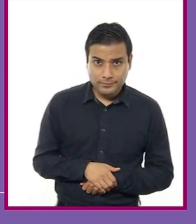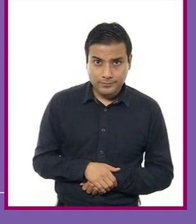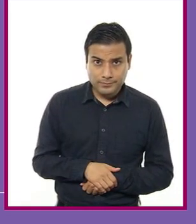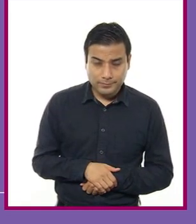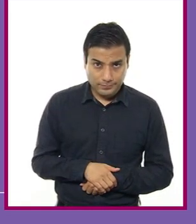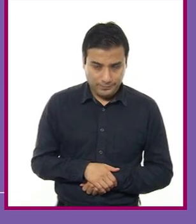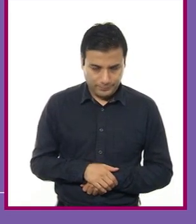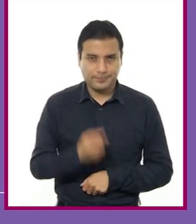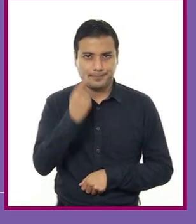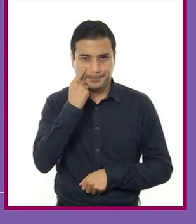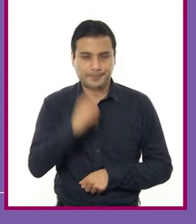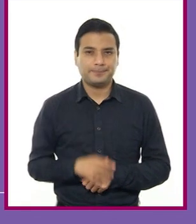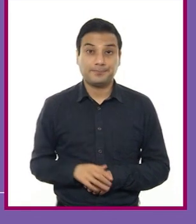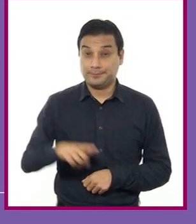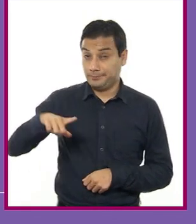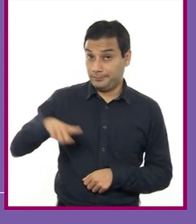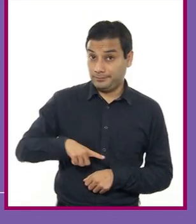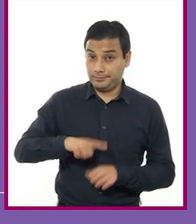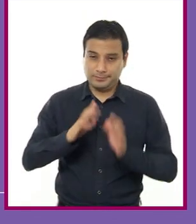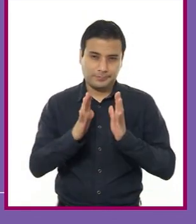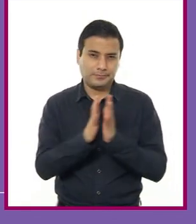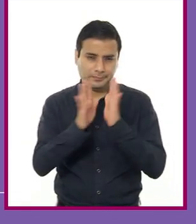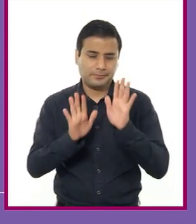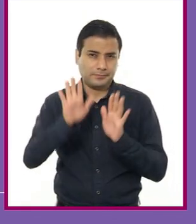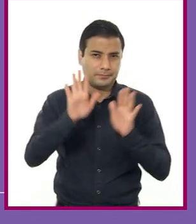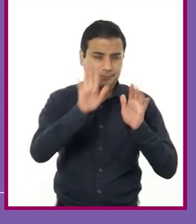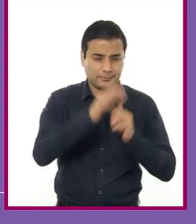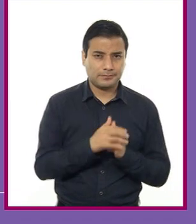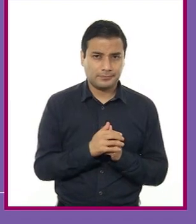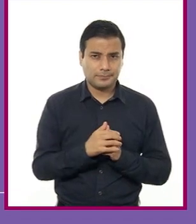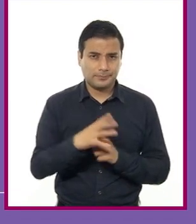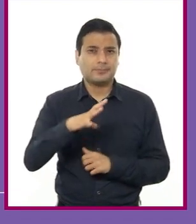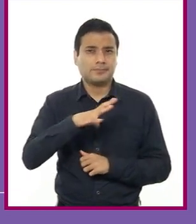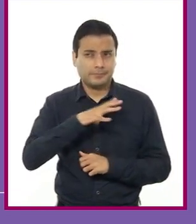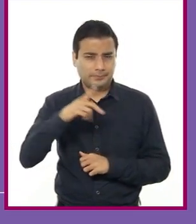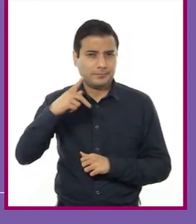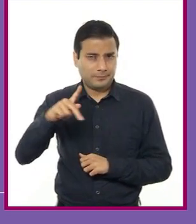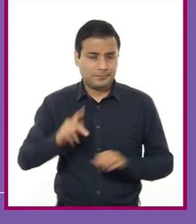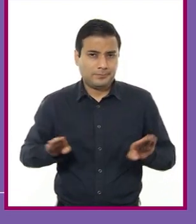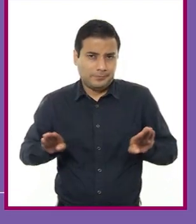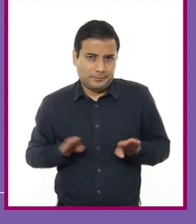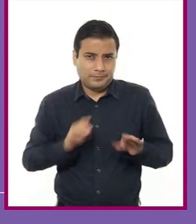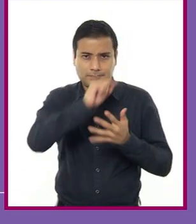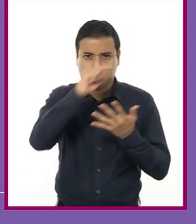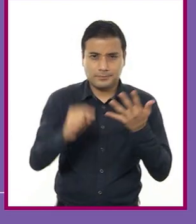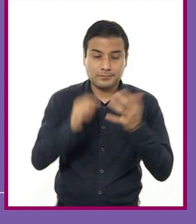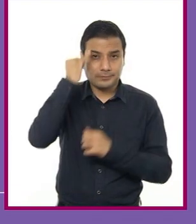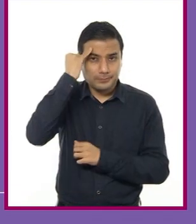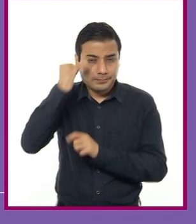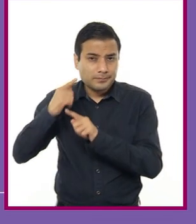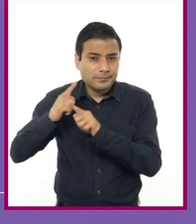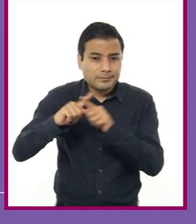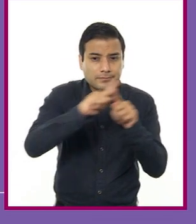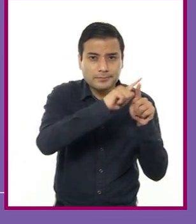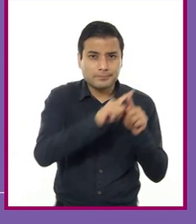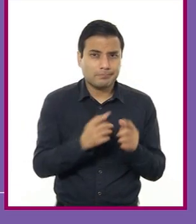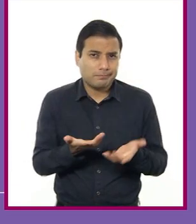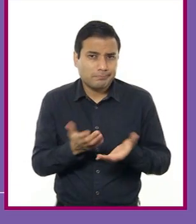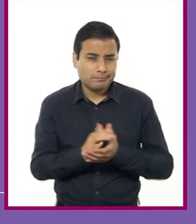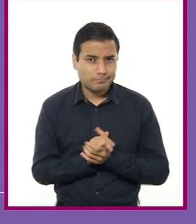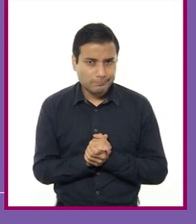se establece cuando un gobierno democrático puede poner en práctica sus cualidades. Pluralismo, es decir, la expresión